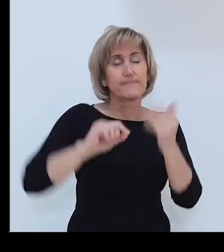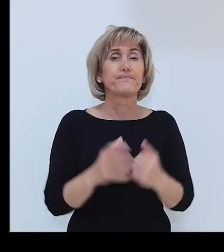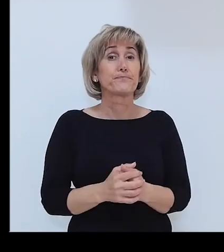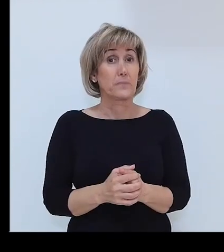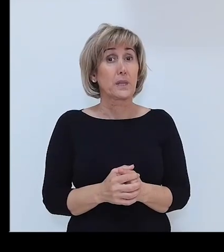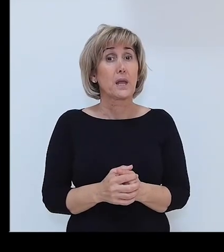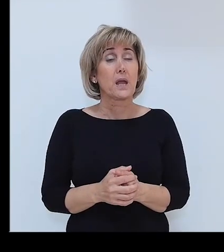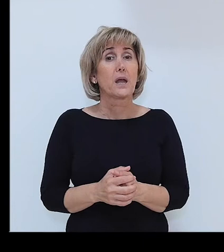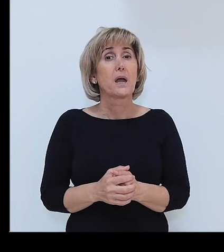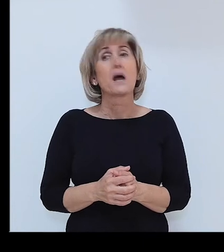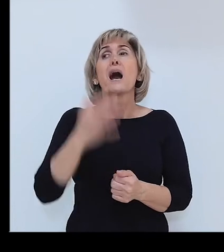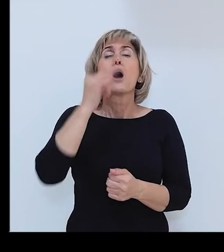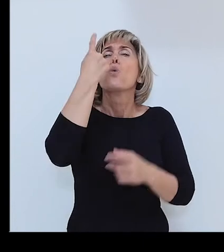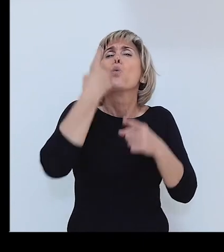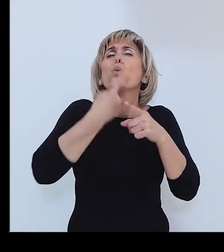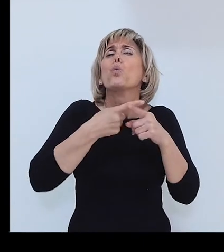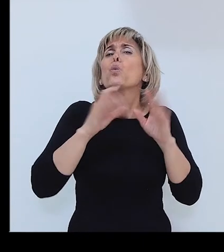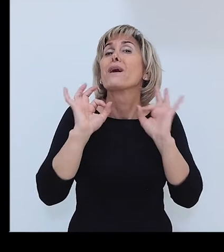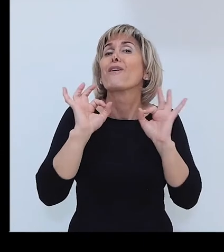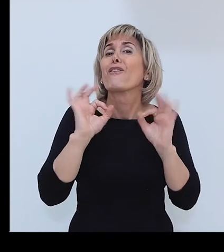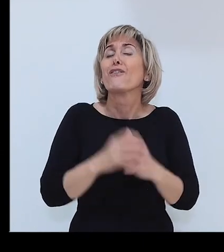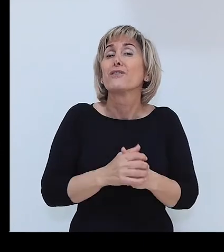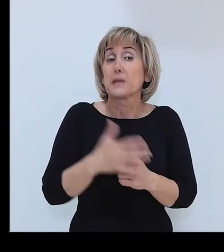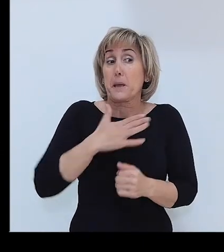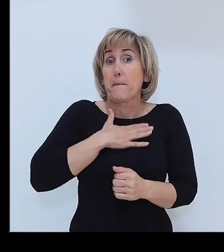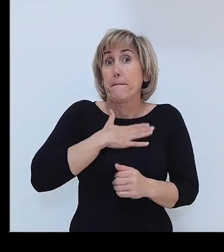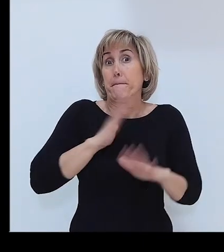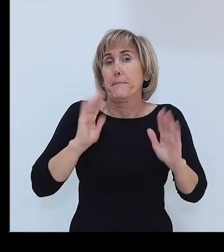desigualdad de la mujer y otras cuestiones también basadas.